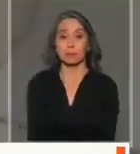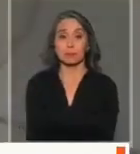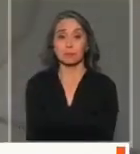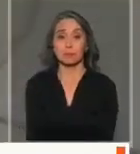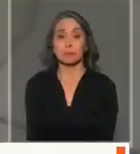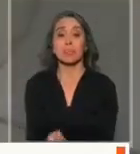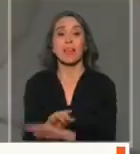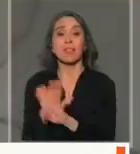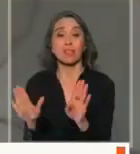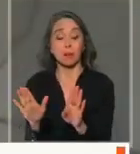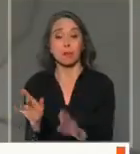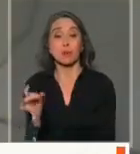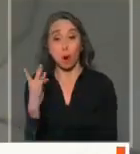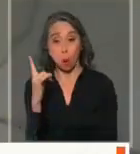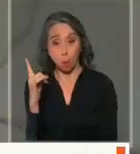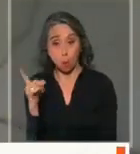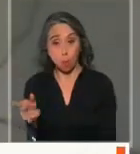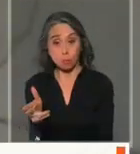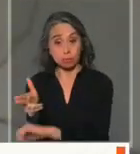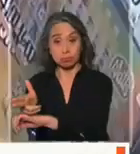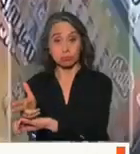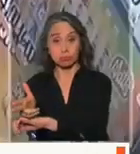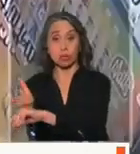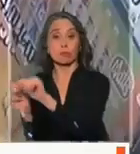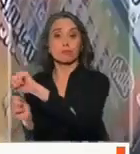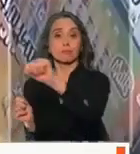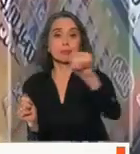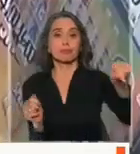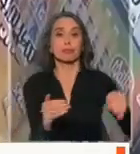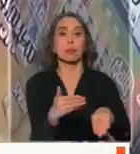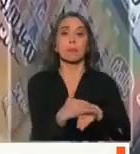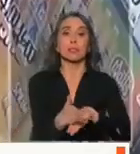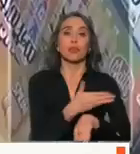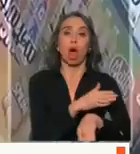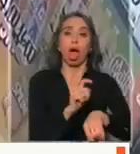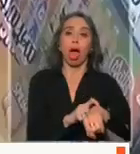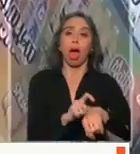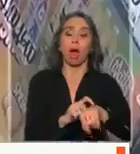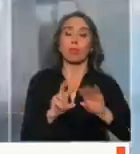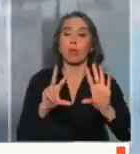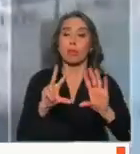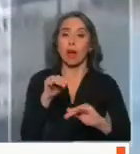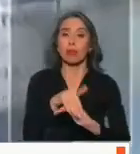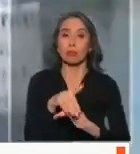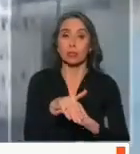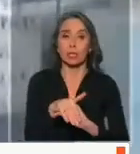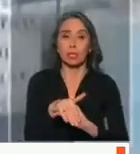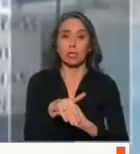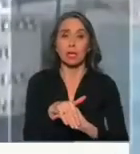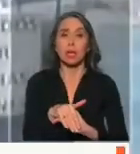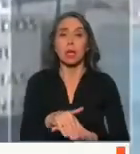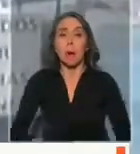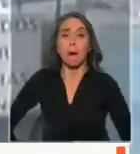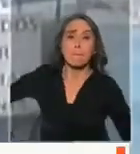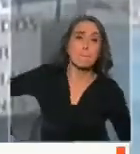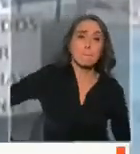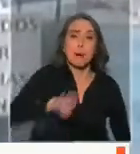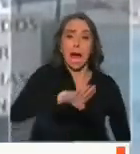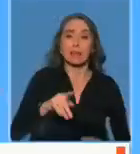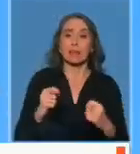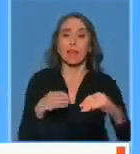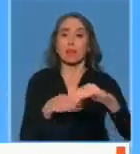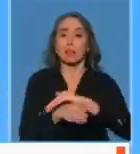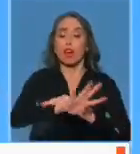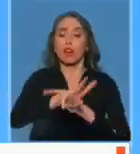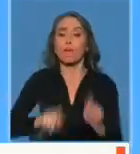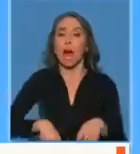Terminaba porque no fue el único ilícito que cometieron. Todo habría comenzado minutos antes de las 8 de la tarde. A patadas intentaron entrar y robar